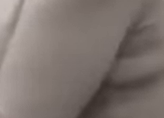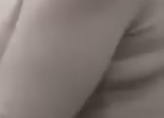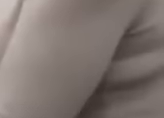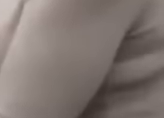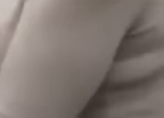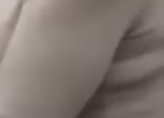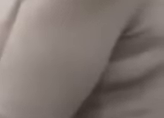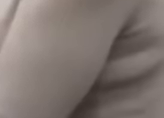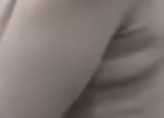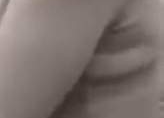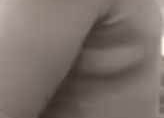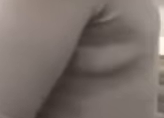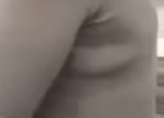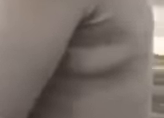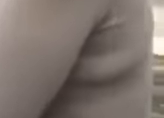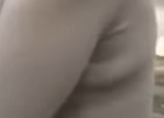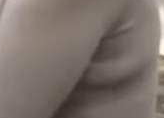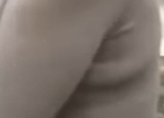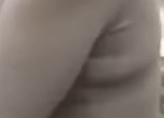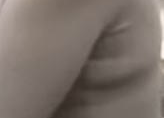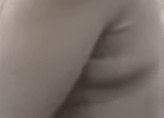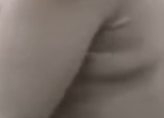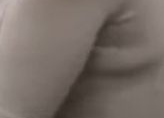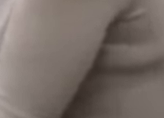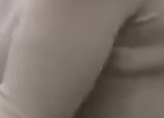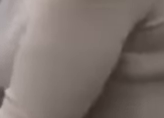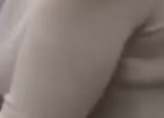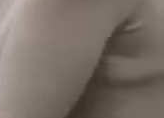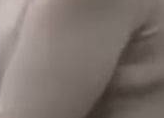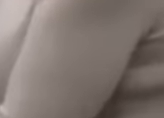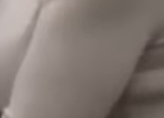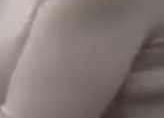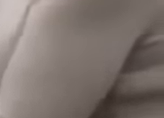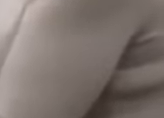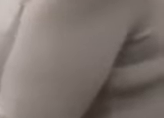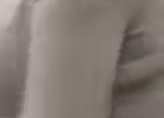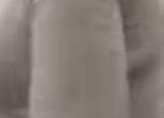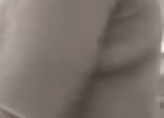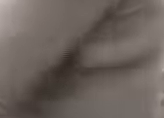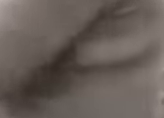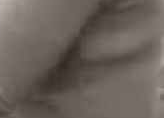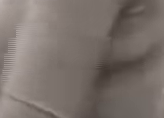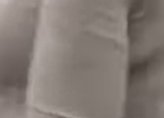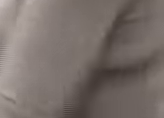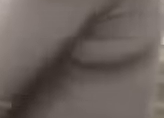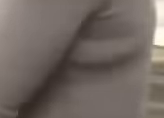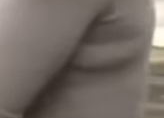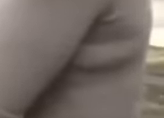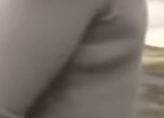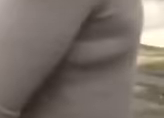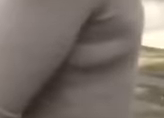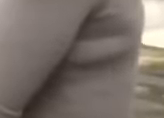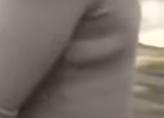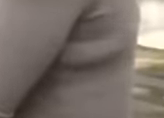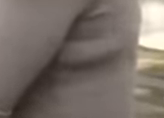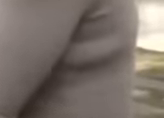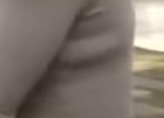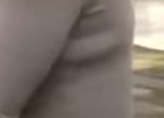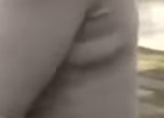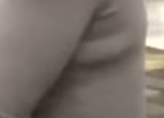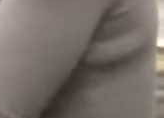usted daba ya en plenaria, pues, donde nos explicaba que no es momento, no están como muy dadas las condiciones para seguir